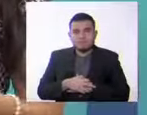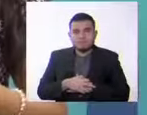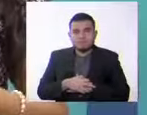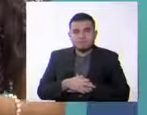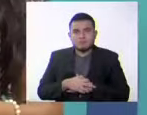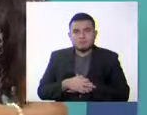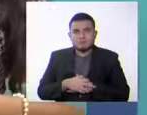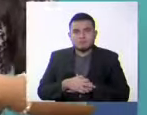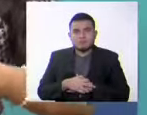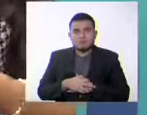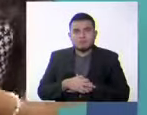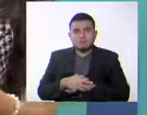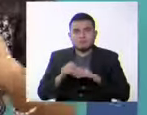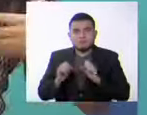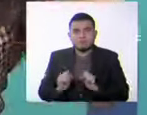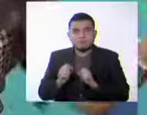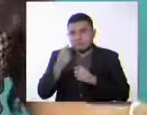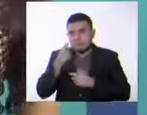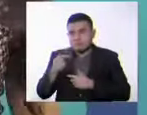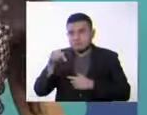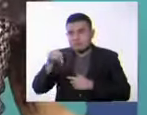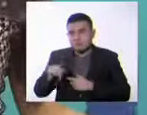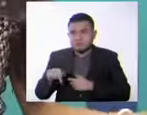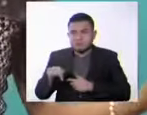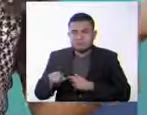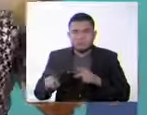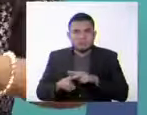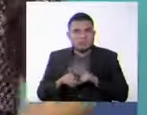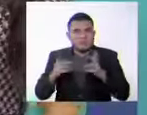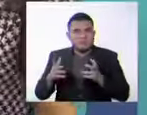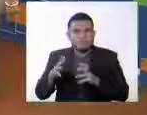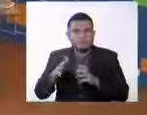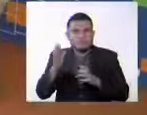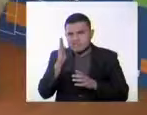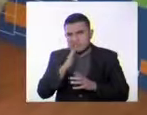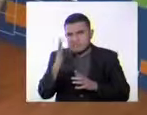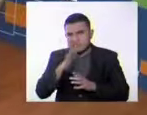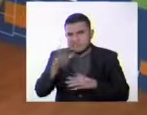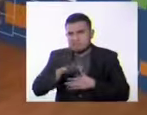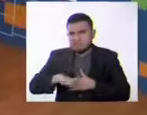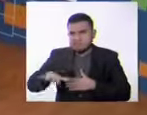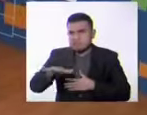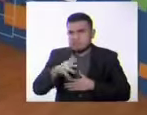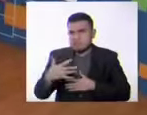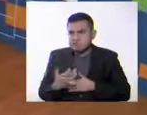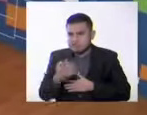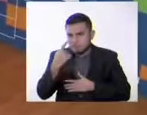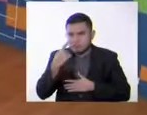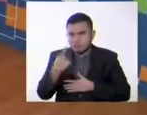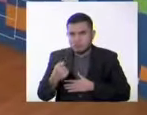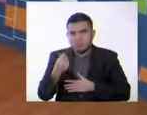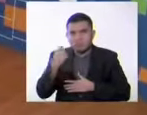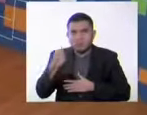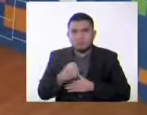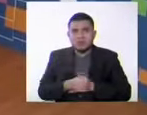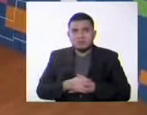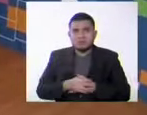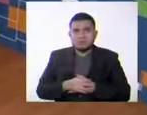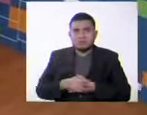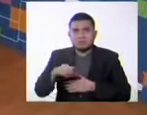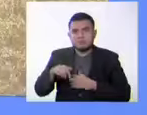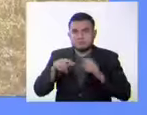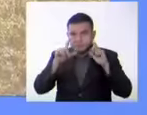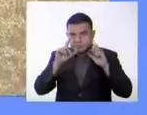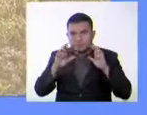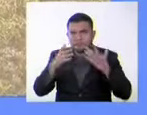ejemplo podemos encontrar de que ahora hay mucho más contaminación, pero se nos olvida un punto, Luis, bien importante. Esta fotografía,